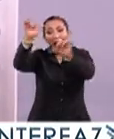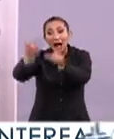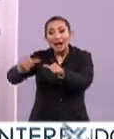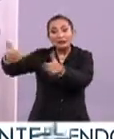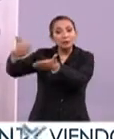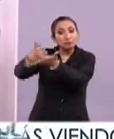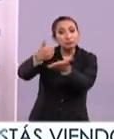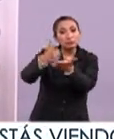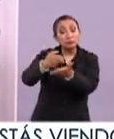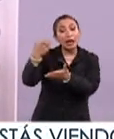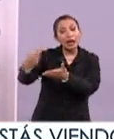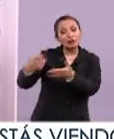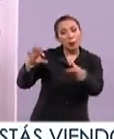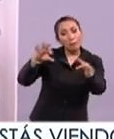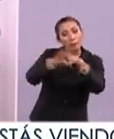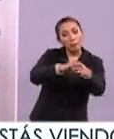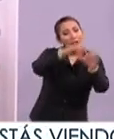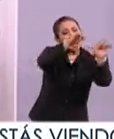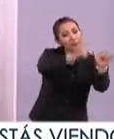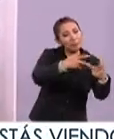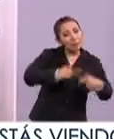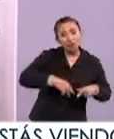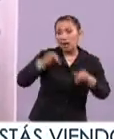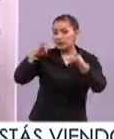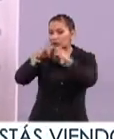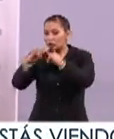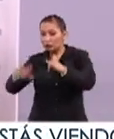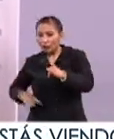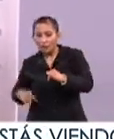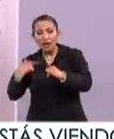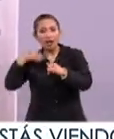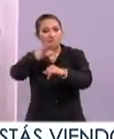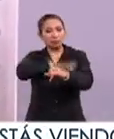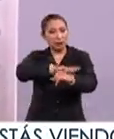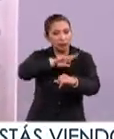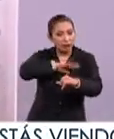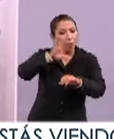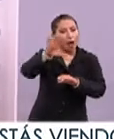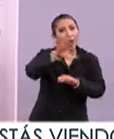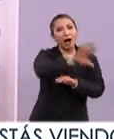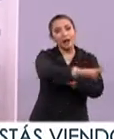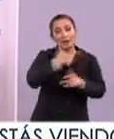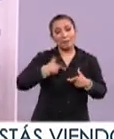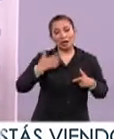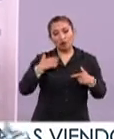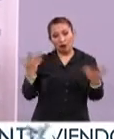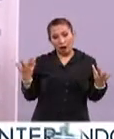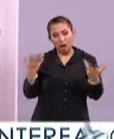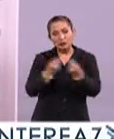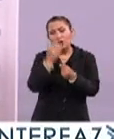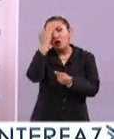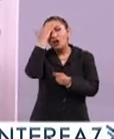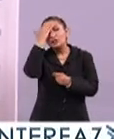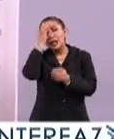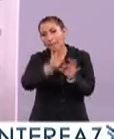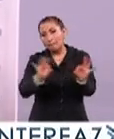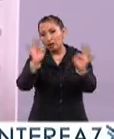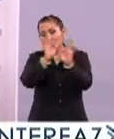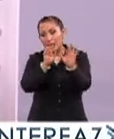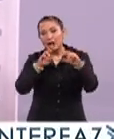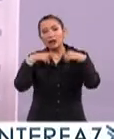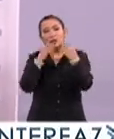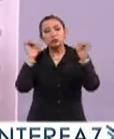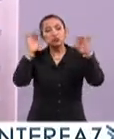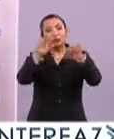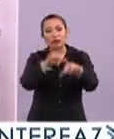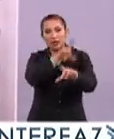artística, como eje articulador entre artistas, instituciones públicas, iniciativa privada y, por supuesto, el público. Conozcamos un importante encuentro